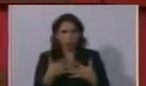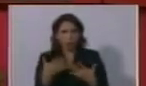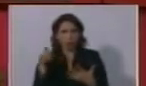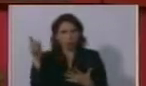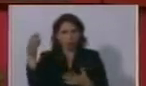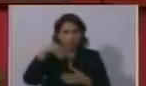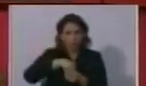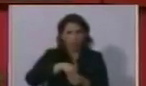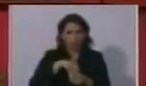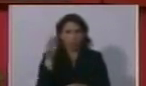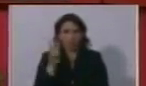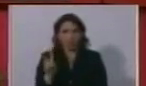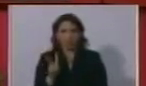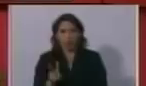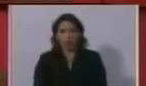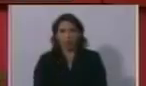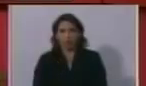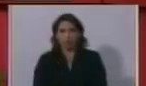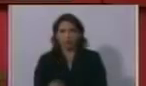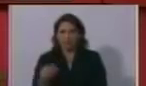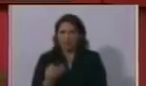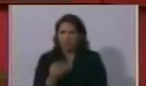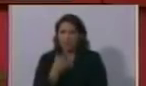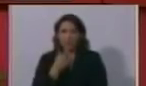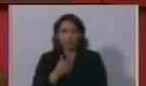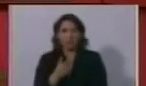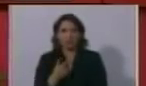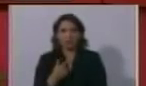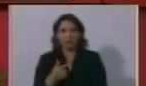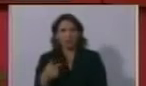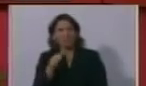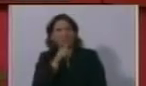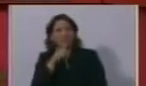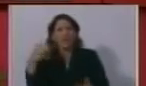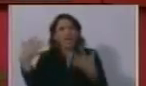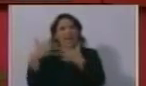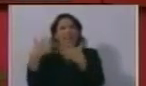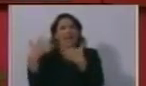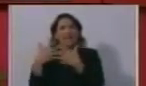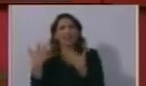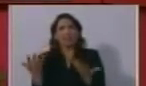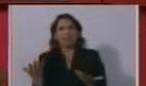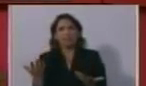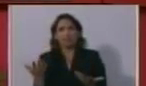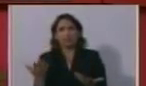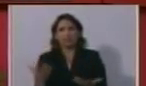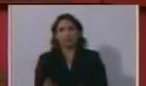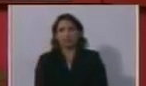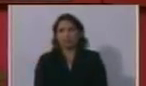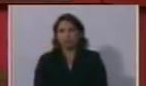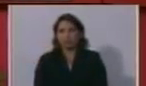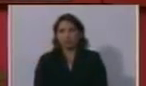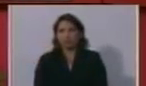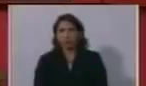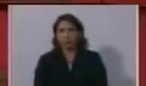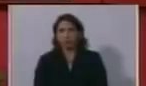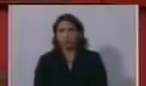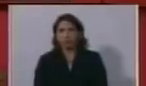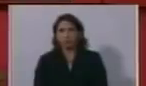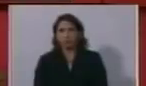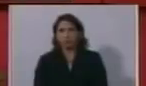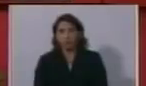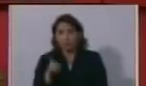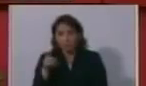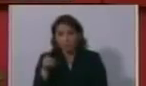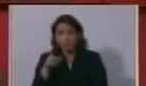¿Quién se lo recomienda? ¿Quién se lo dice? ¿Quiénes quieren guerra aquí en este país? El presidente Maduro ha levantado una